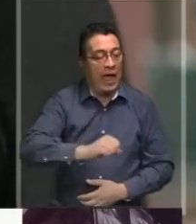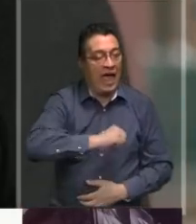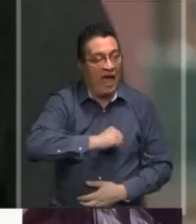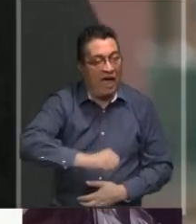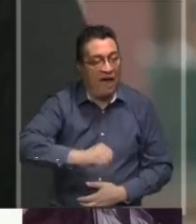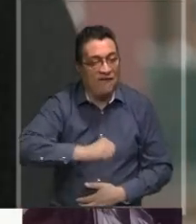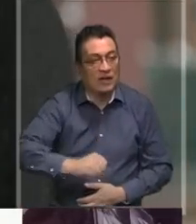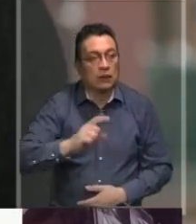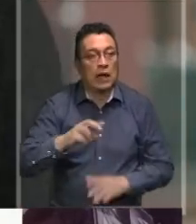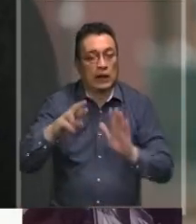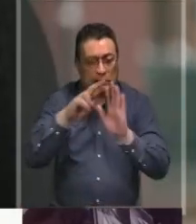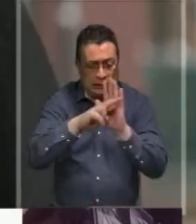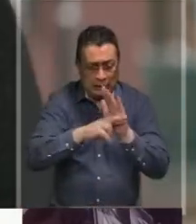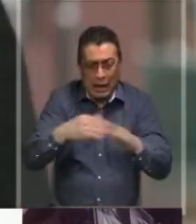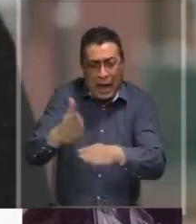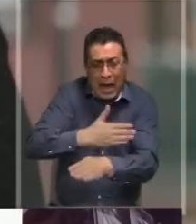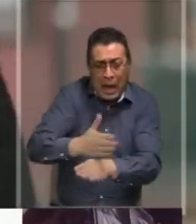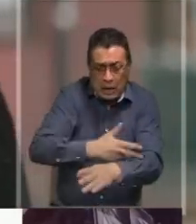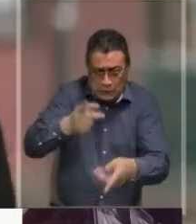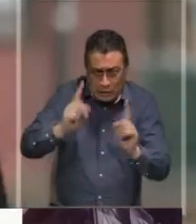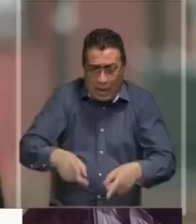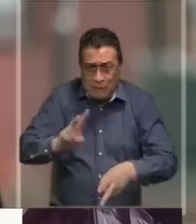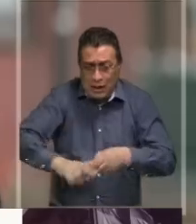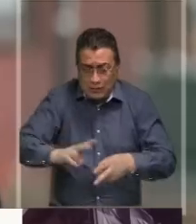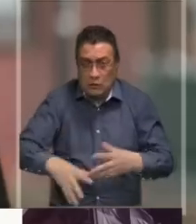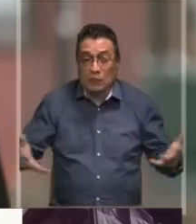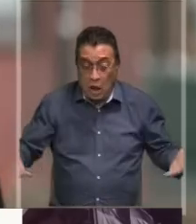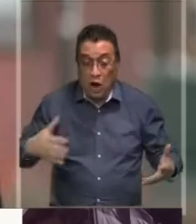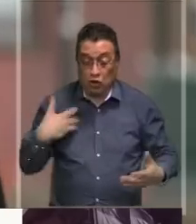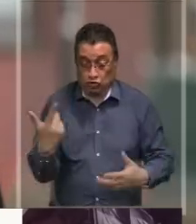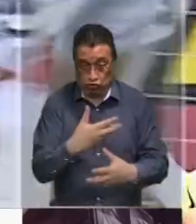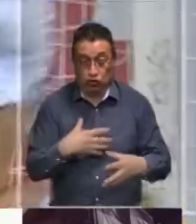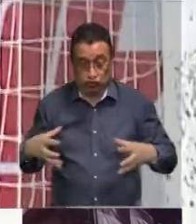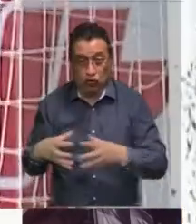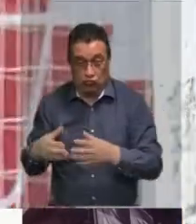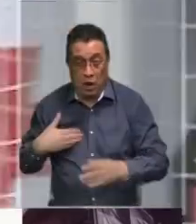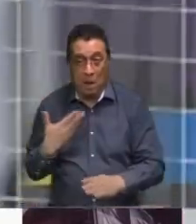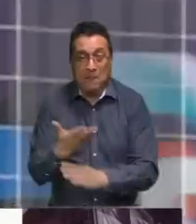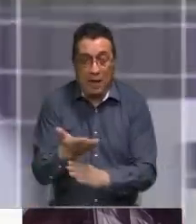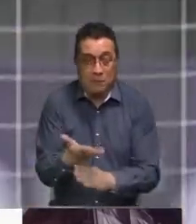y hagamos el reglamento lo antes posible. Es lo que nosotros como asociación gremial queremos.